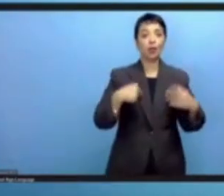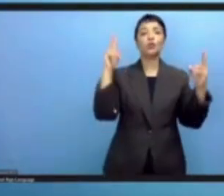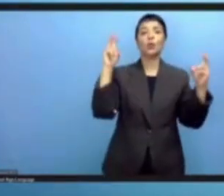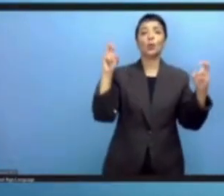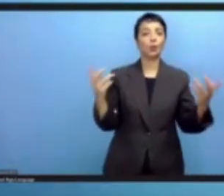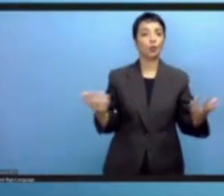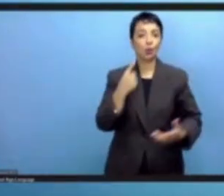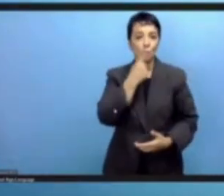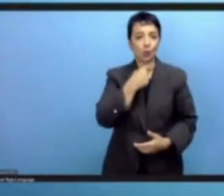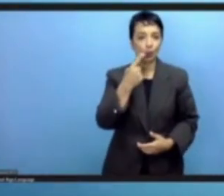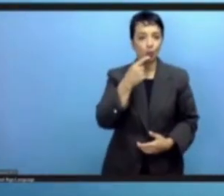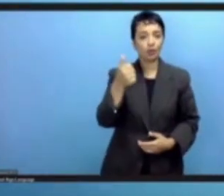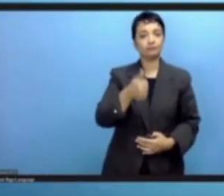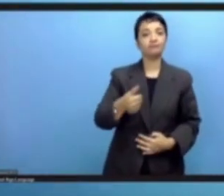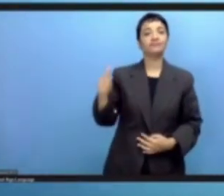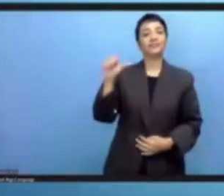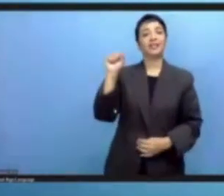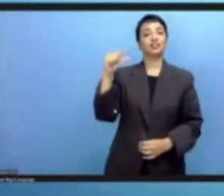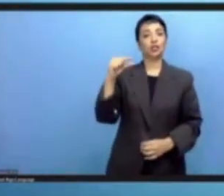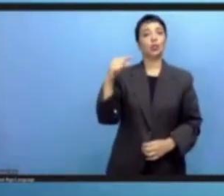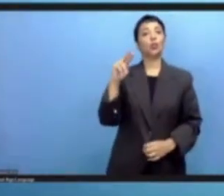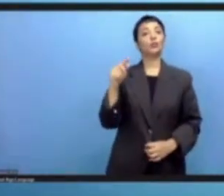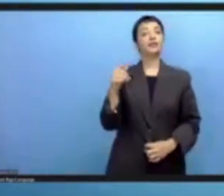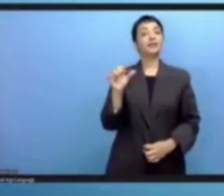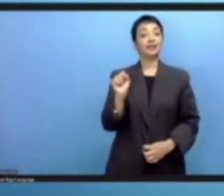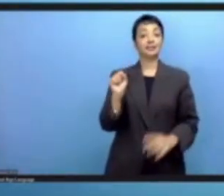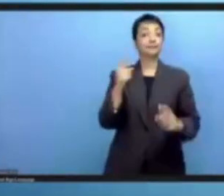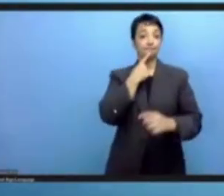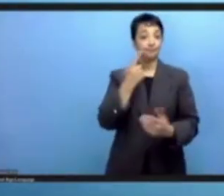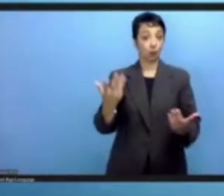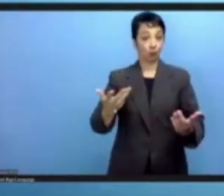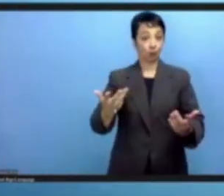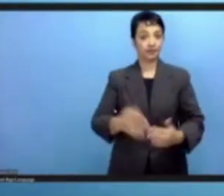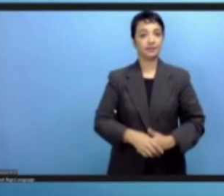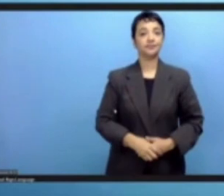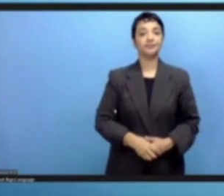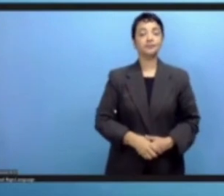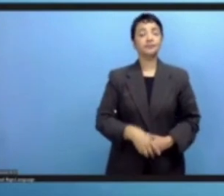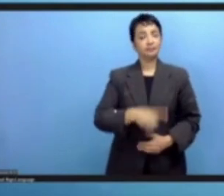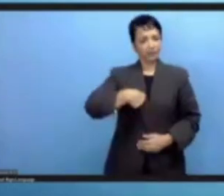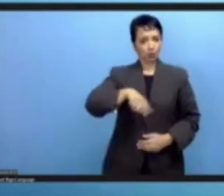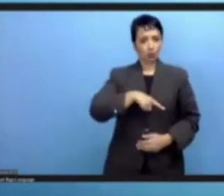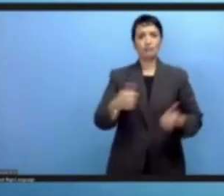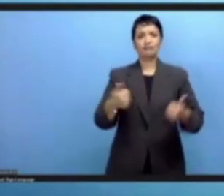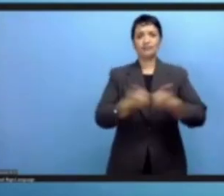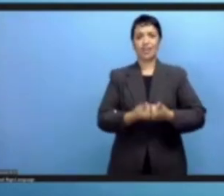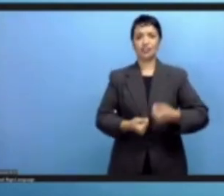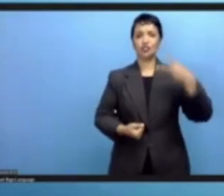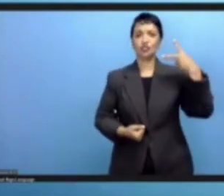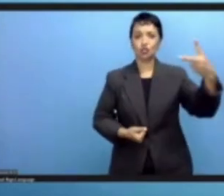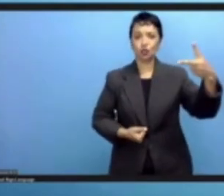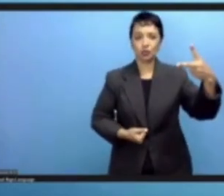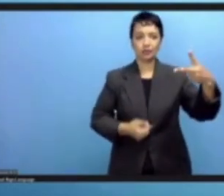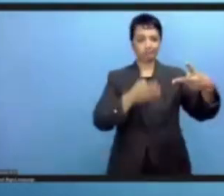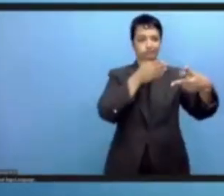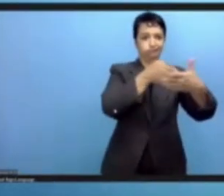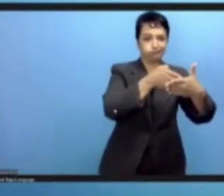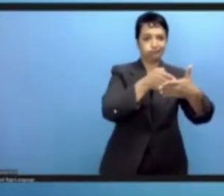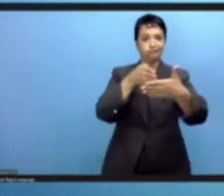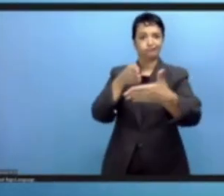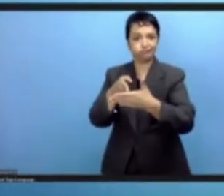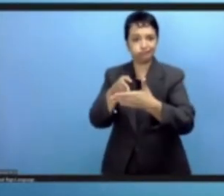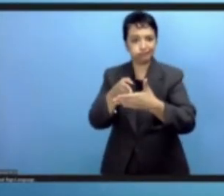permítanme citar para finalizar al sector general de Naciones Unidas Quién dijo que hay dos desafíos clave